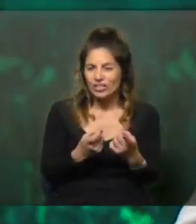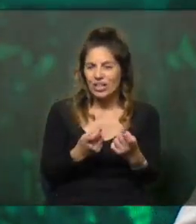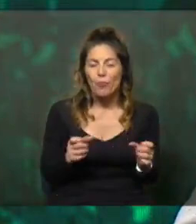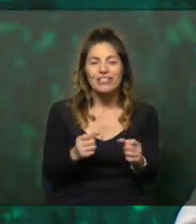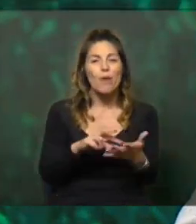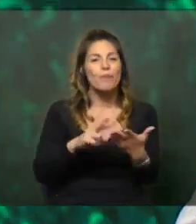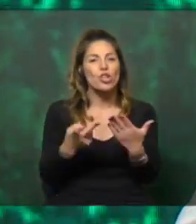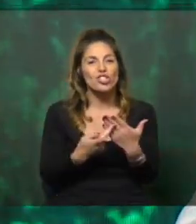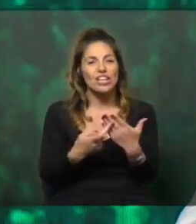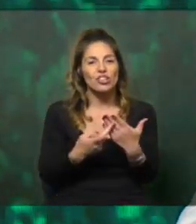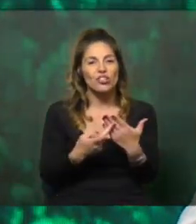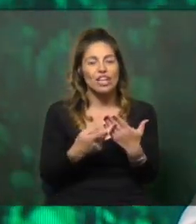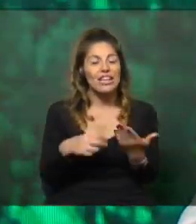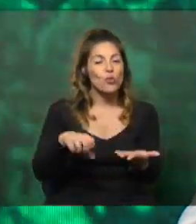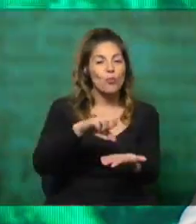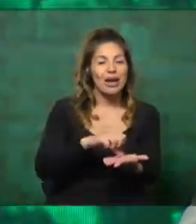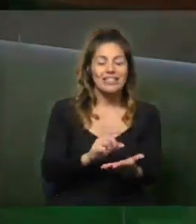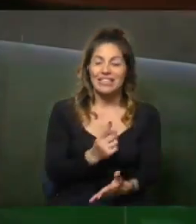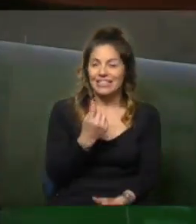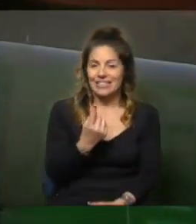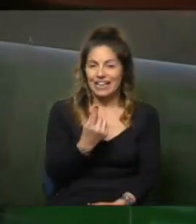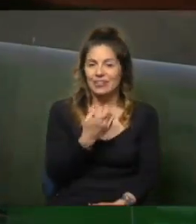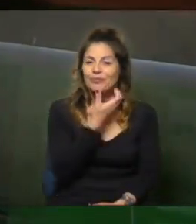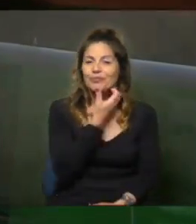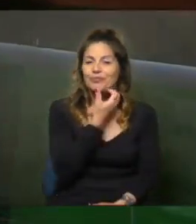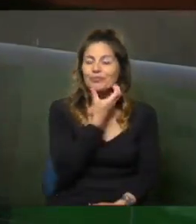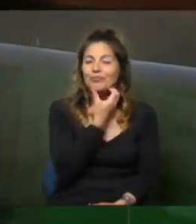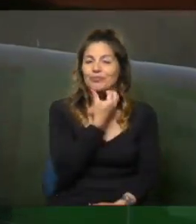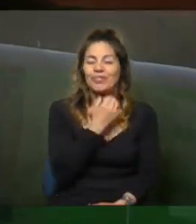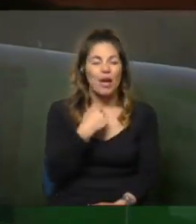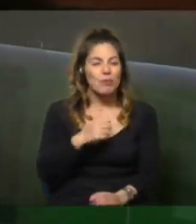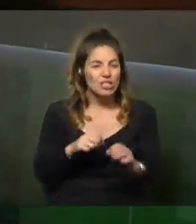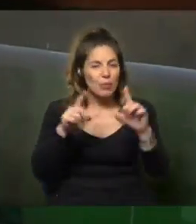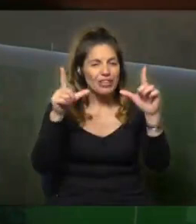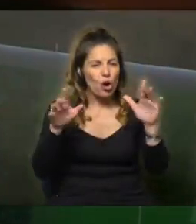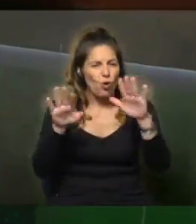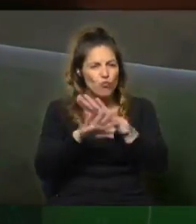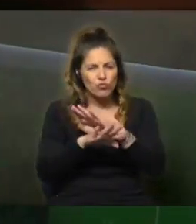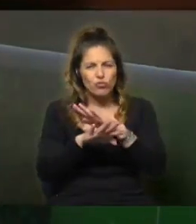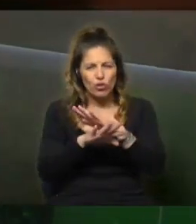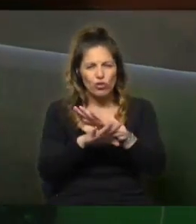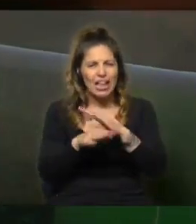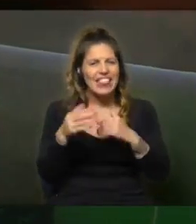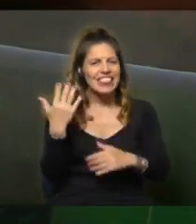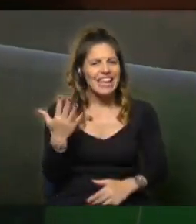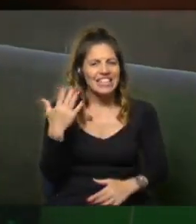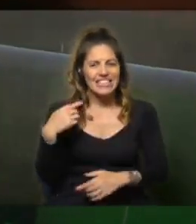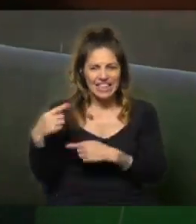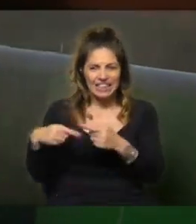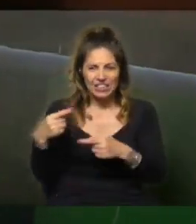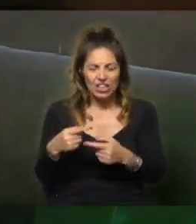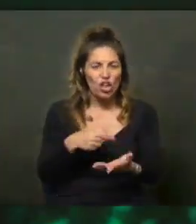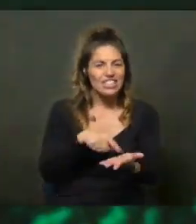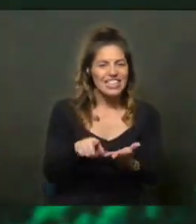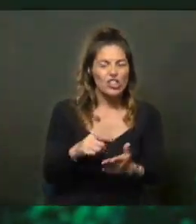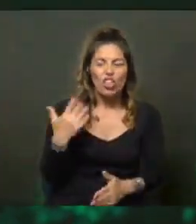hacer proyectos entendidos en sus países que es central hay un aspecto que también me llama la atención y es la confusión de la de la derecha tradicional o de la centro